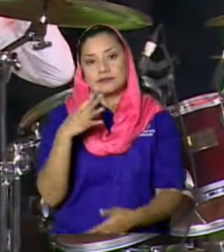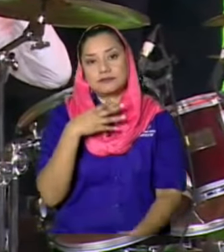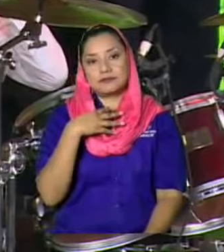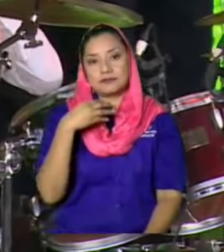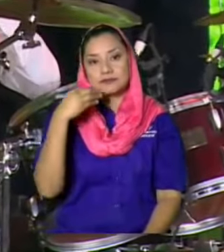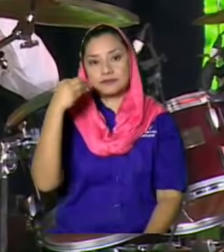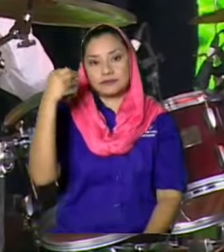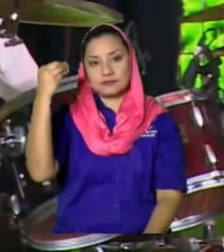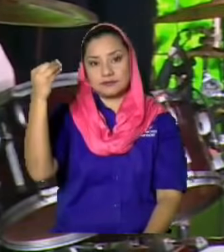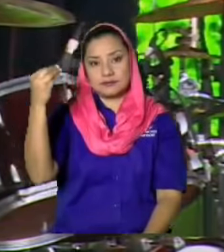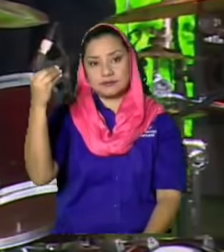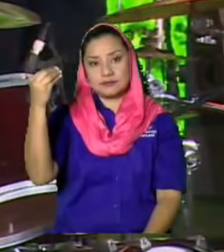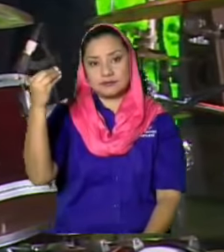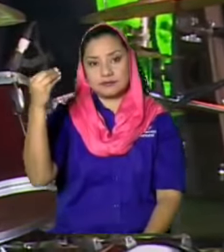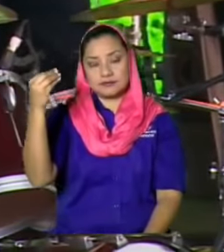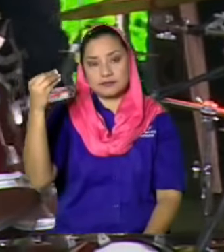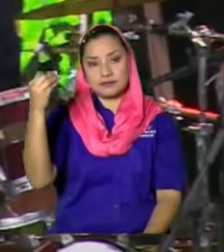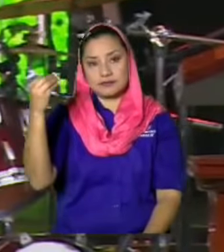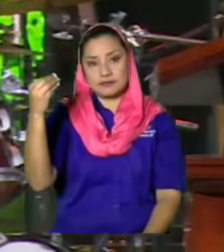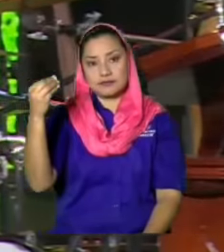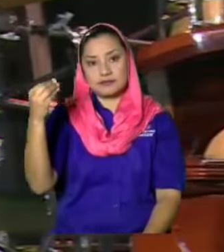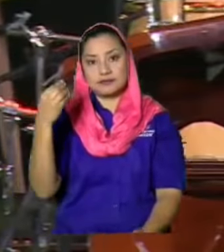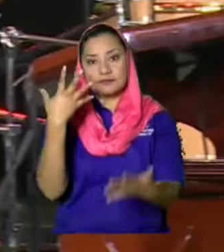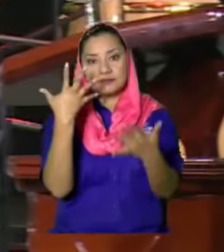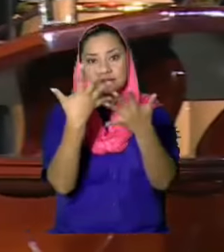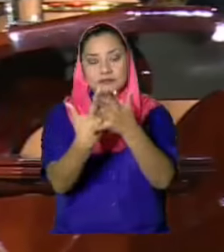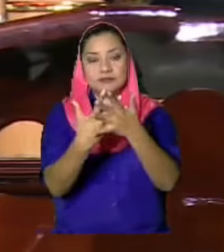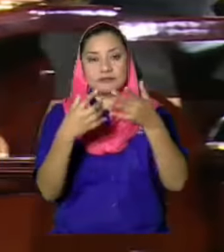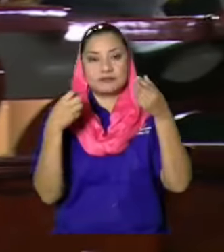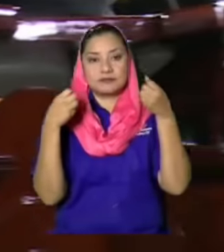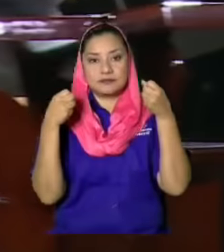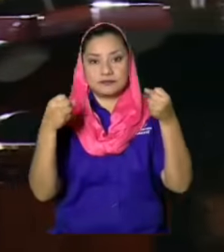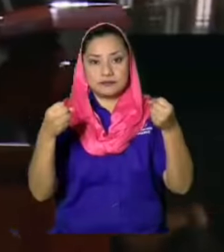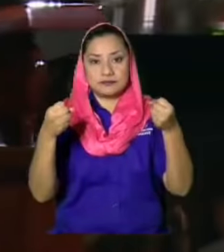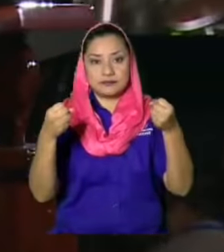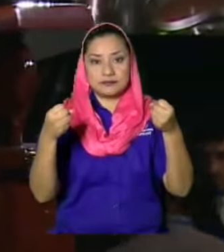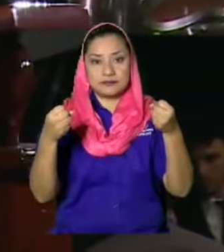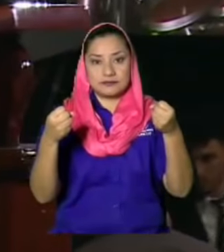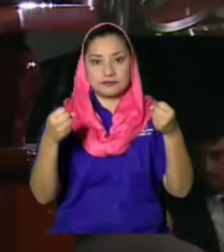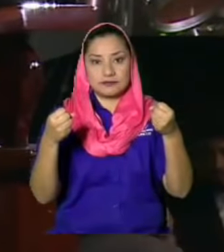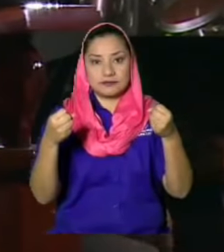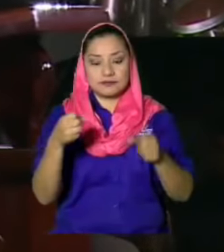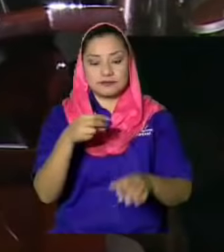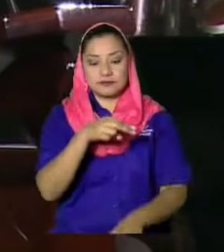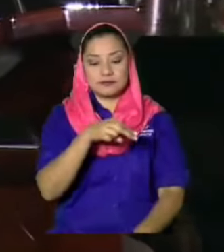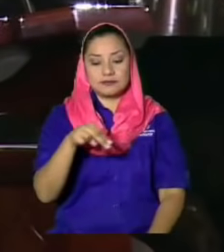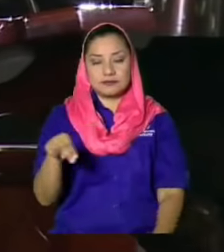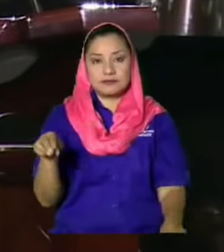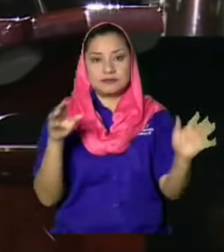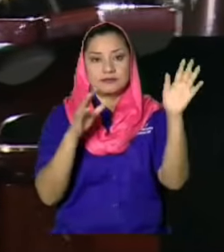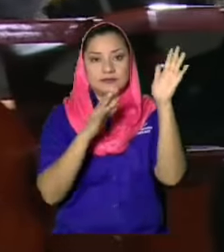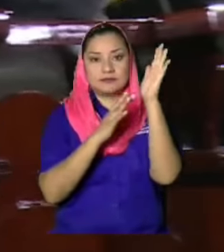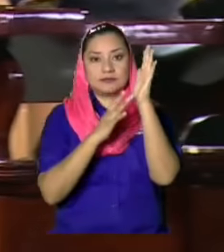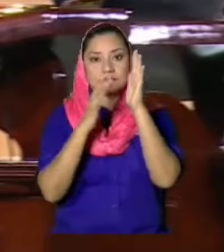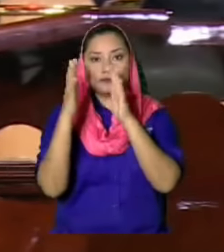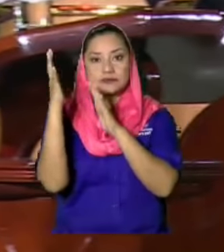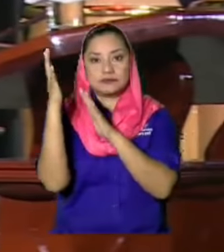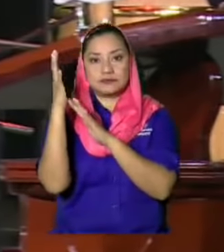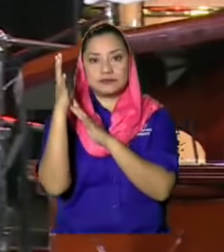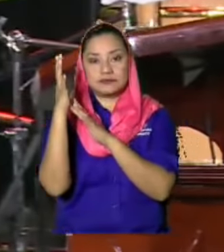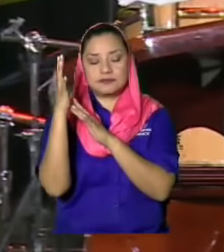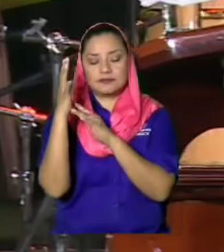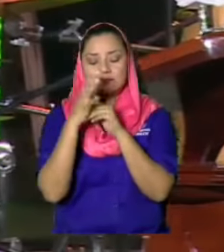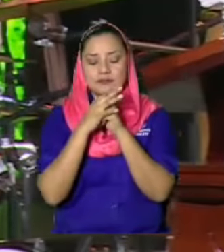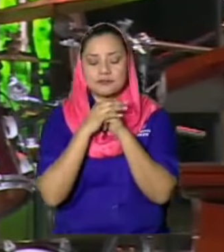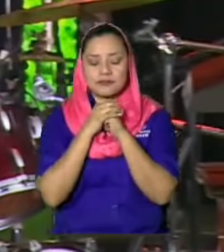Por favor, voy a suplicar que vengan al frente, pero así rapidito, porque tenemos muy tiempo, muy corto el tiempo